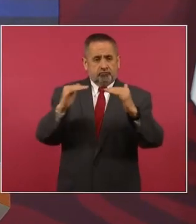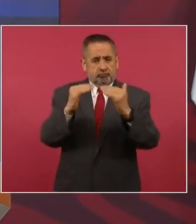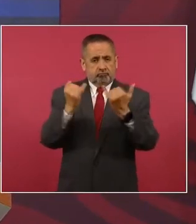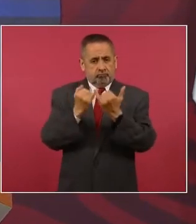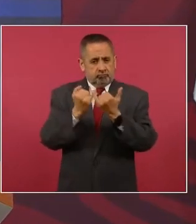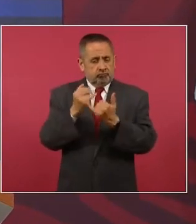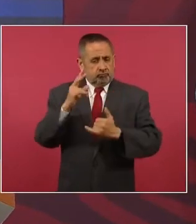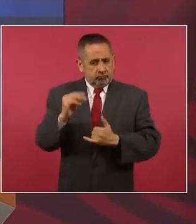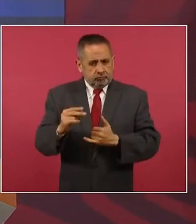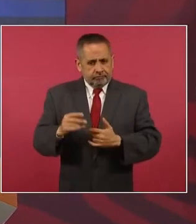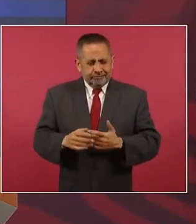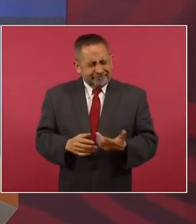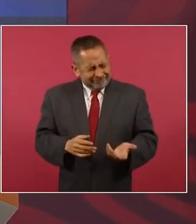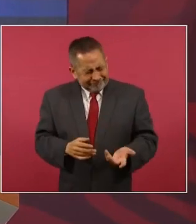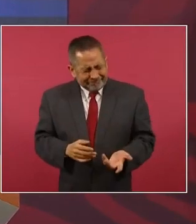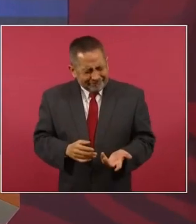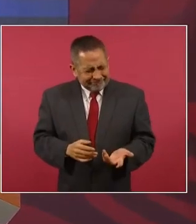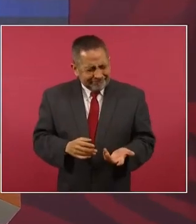sabiondos?